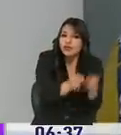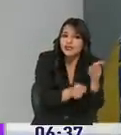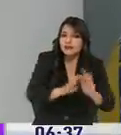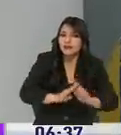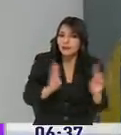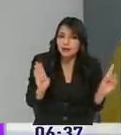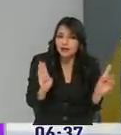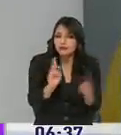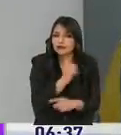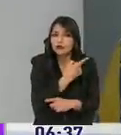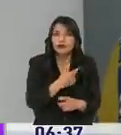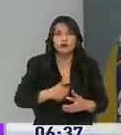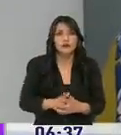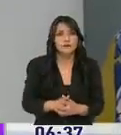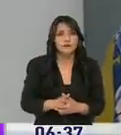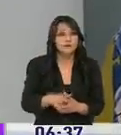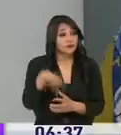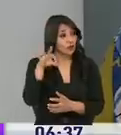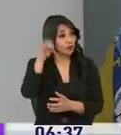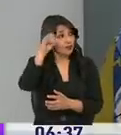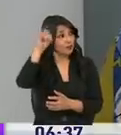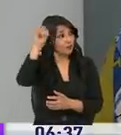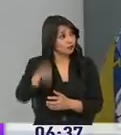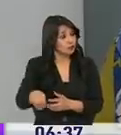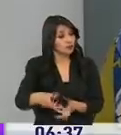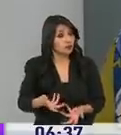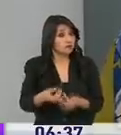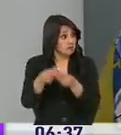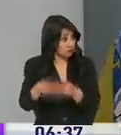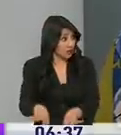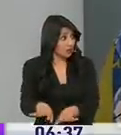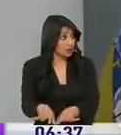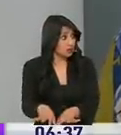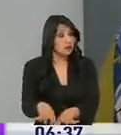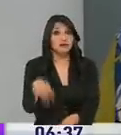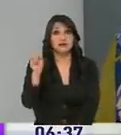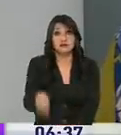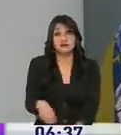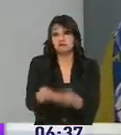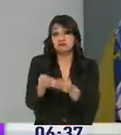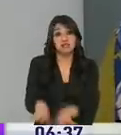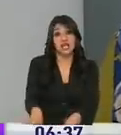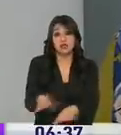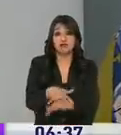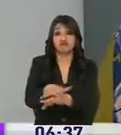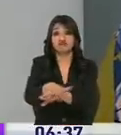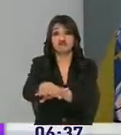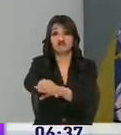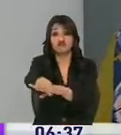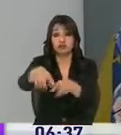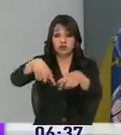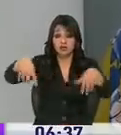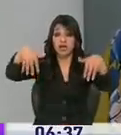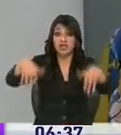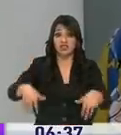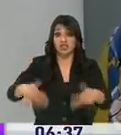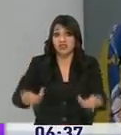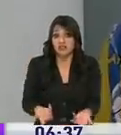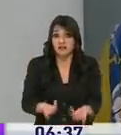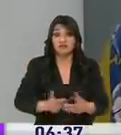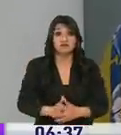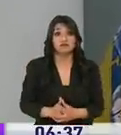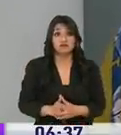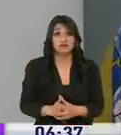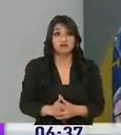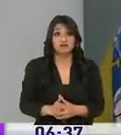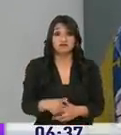decir, de la leche. Ese 90% de 13,000 Se va a ríos, alcantarilla, porque